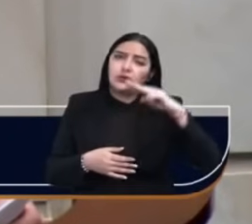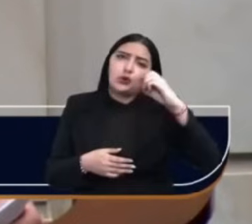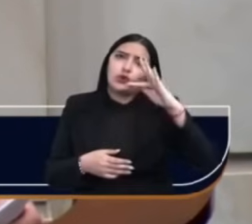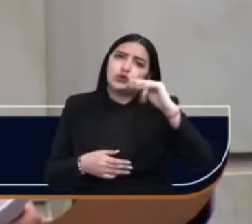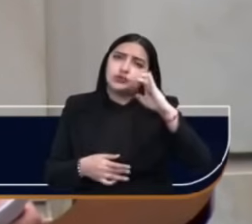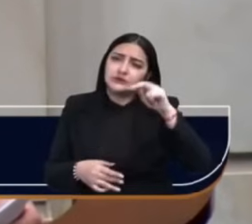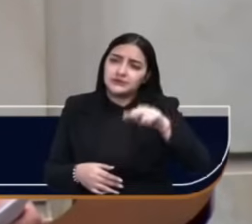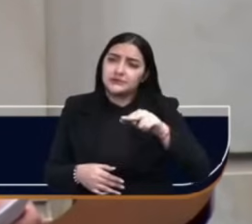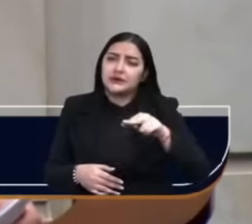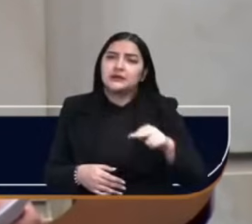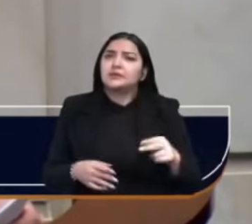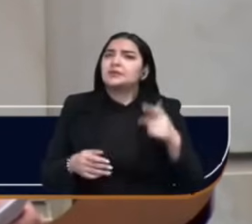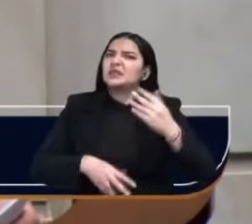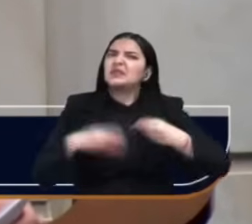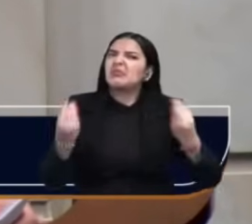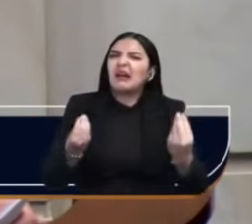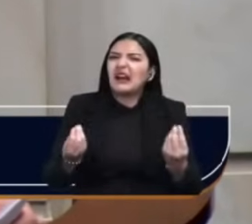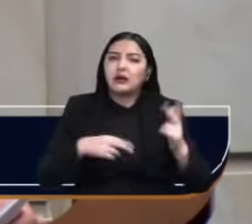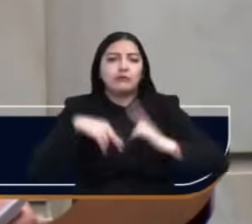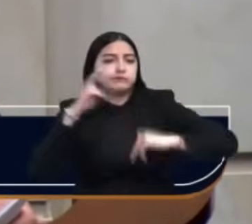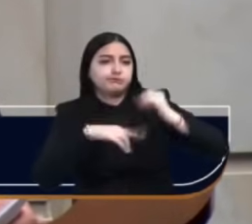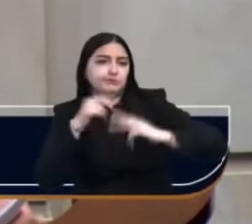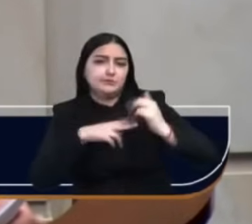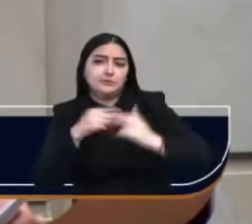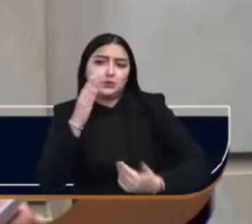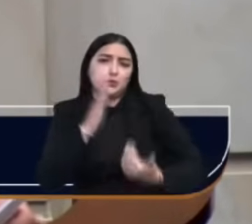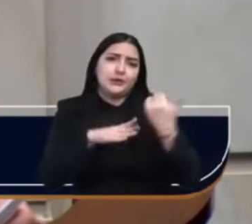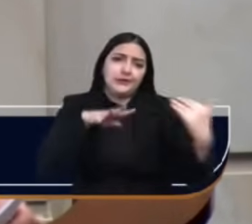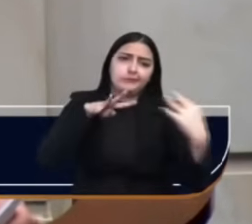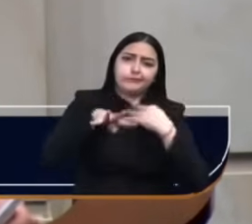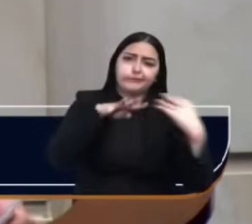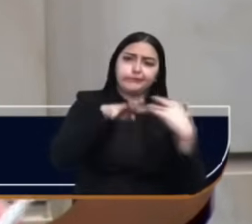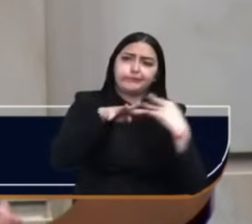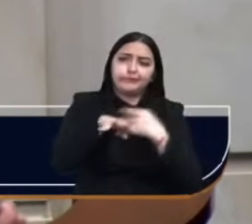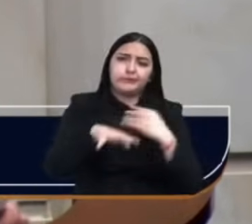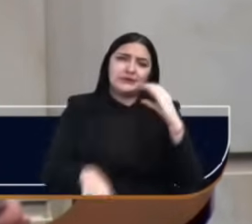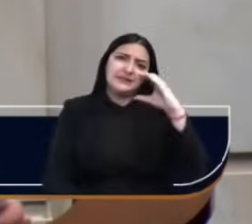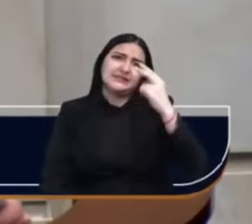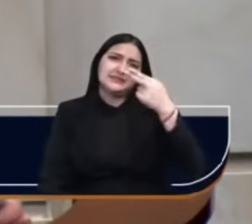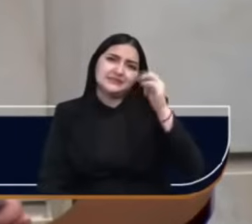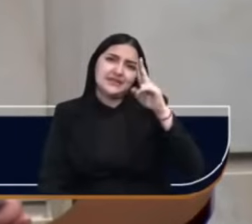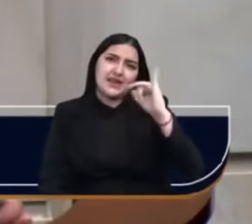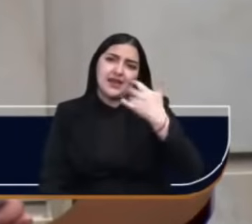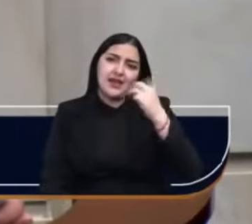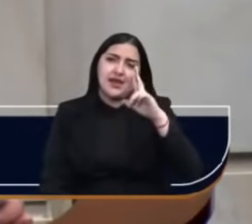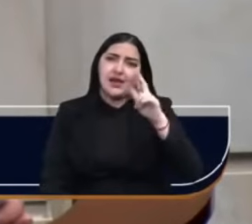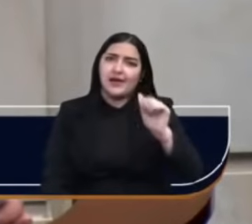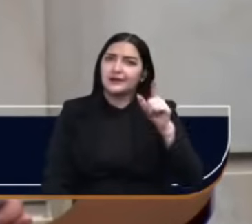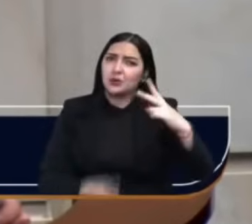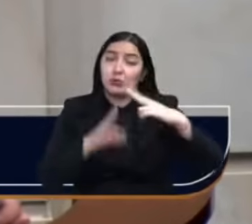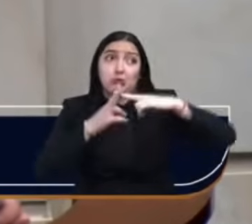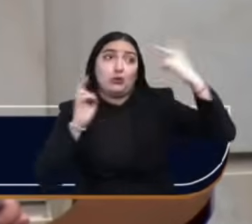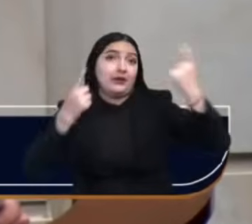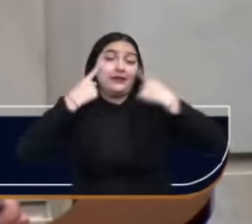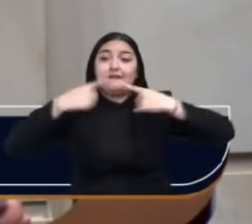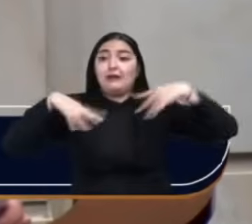entre Inco y Coviandes para construir la nueva calzada entre El Tablón y Chirajara, incluyendo el puente